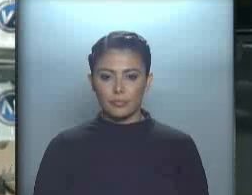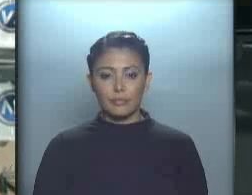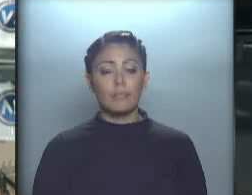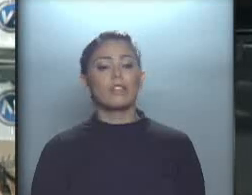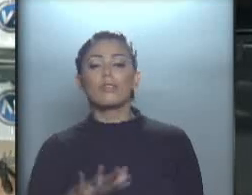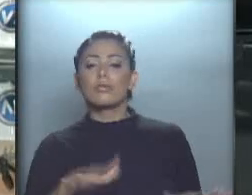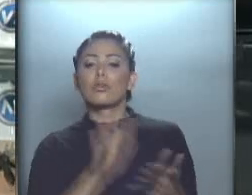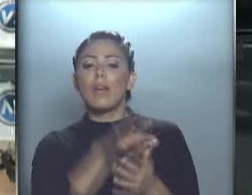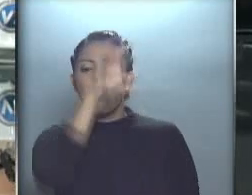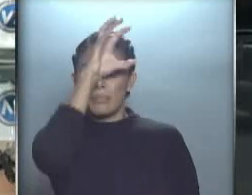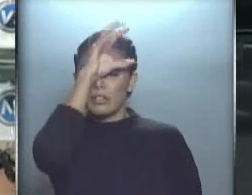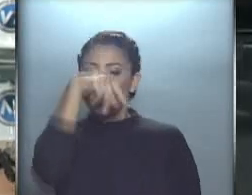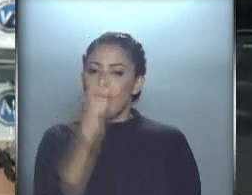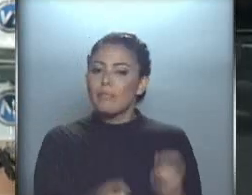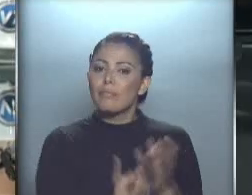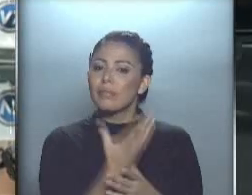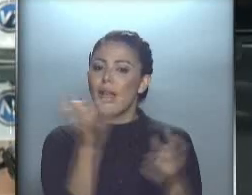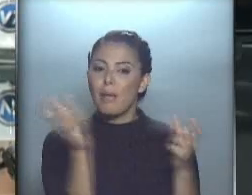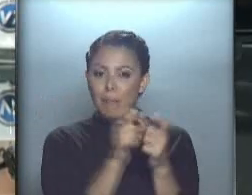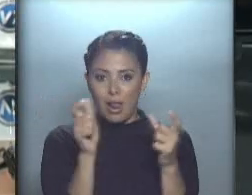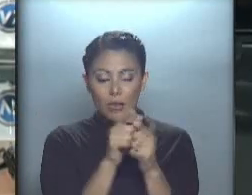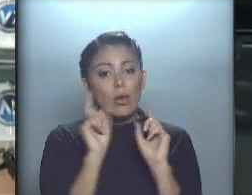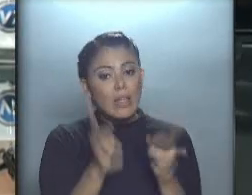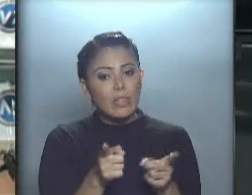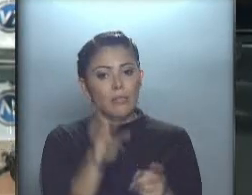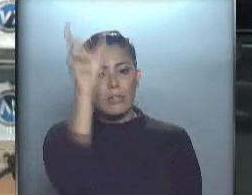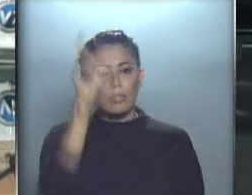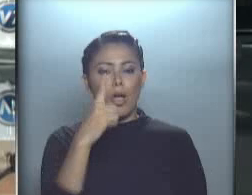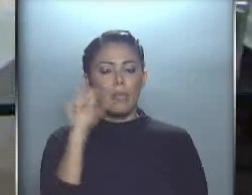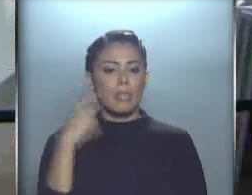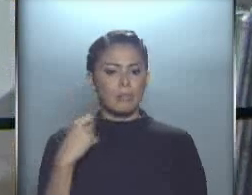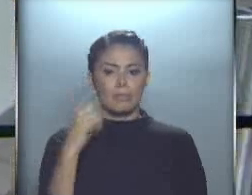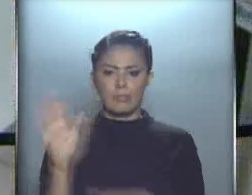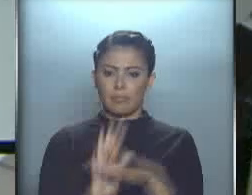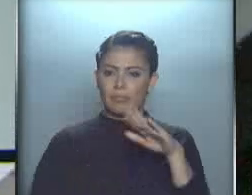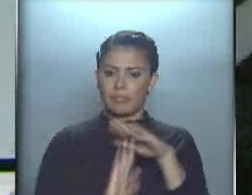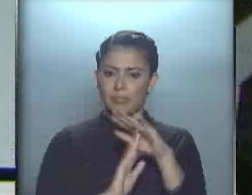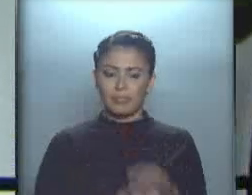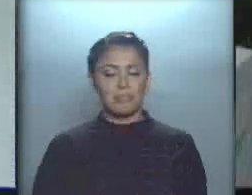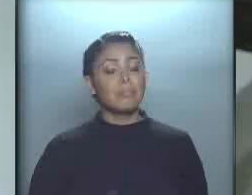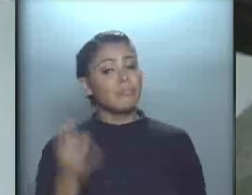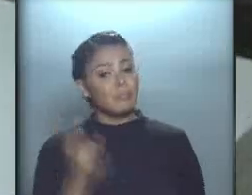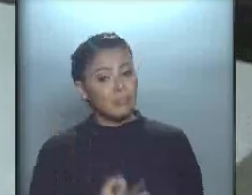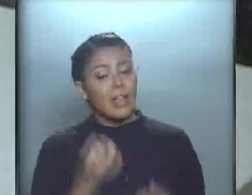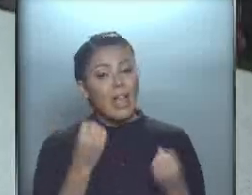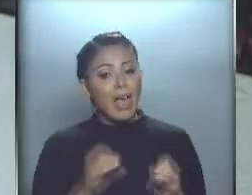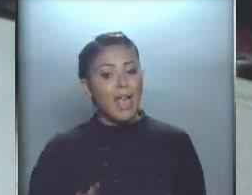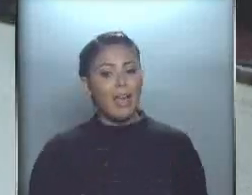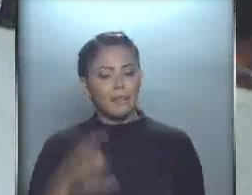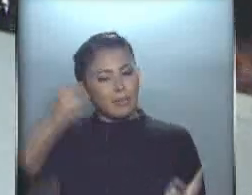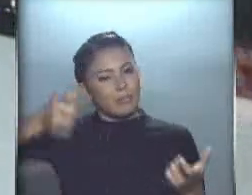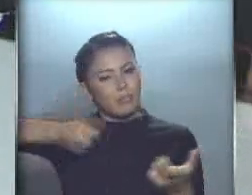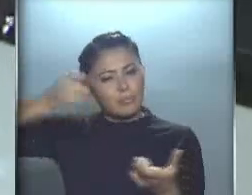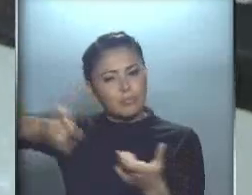Y la epopeya de los mineros en Chile tendrá su película, Patricia, y tendrá un Antonio Banderas como protagonista, Alejito. Efectivamente, comenzó el rodaje